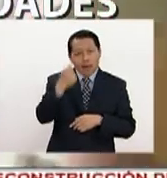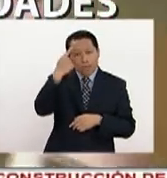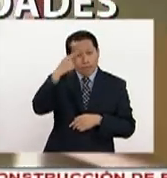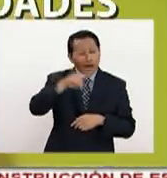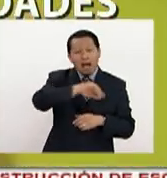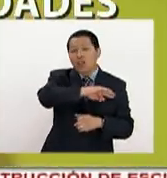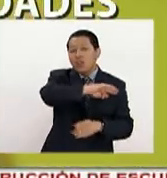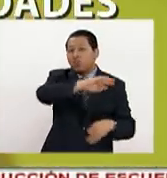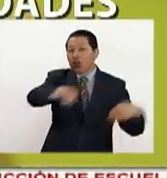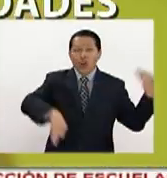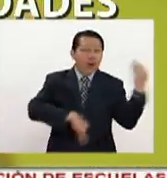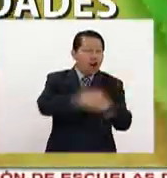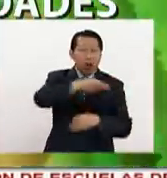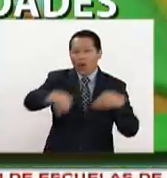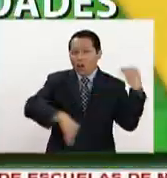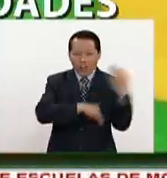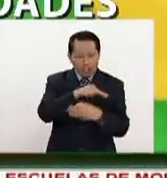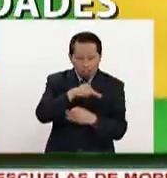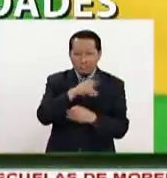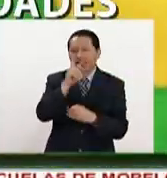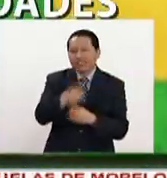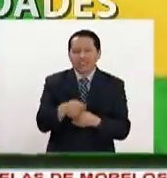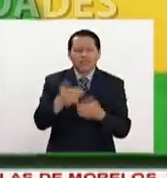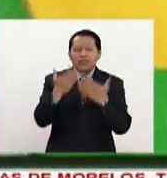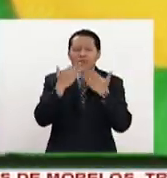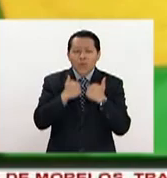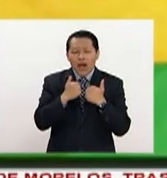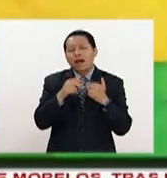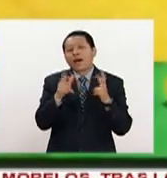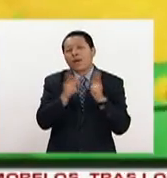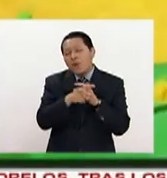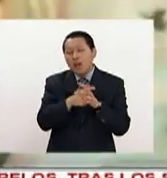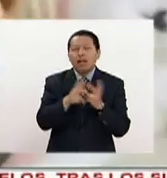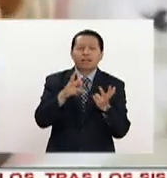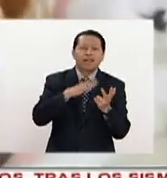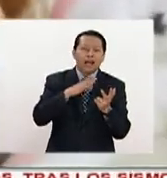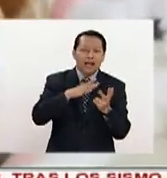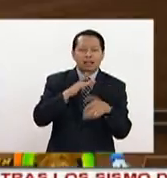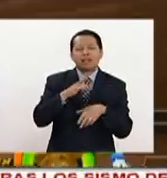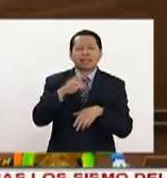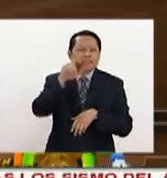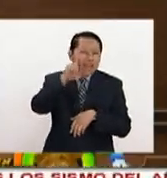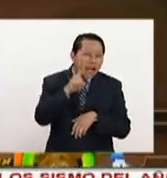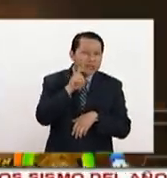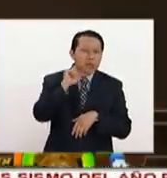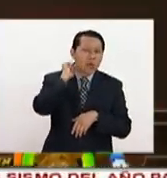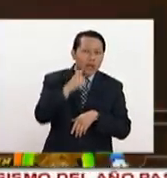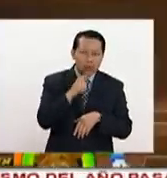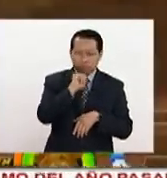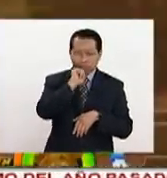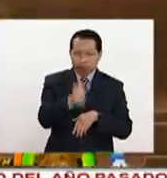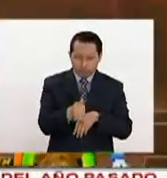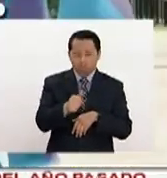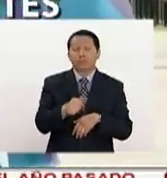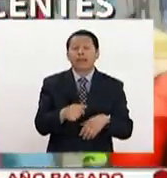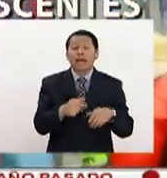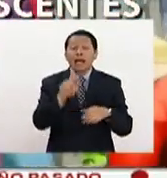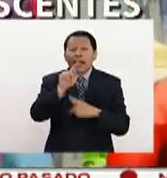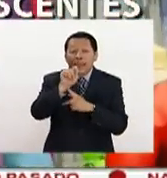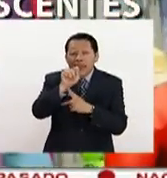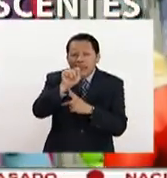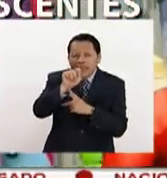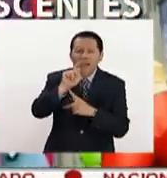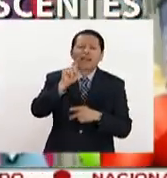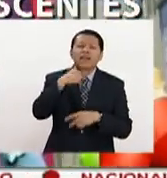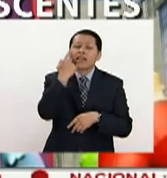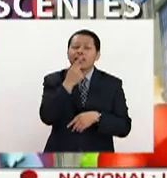Todo el mundo lo puede jugar. Son juegos libres de violencia, de pornografía, de cualquier imagen que pueda ser nociva. Si dice T, significa que